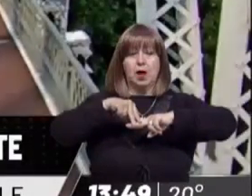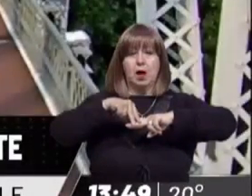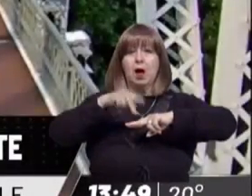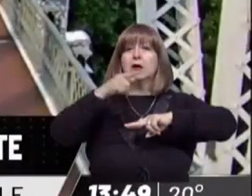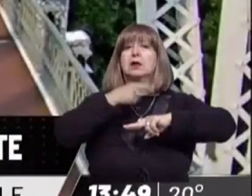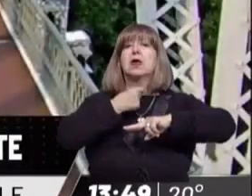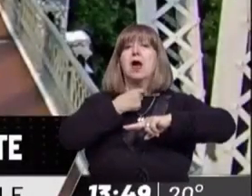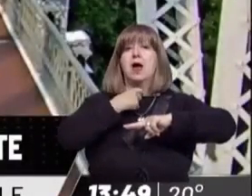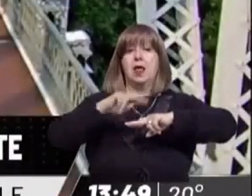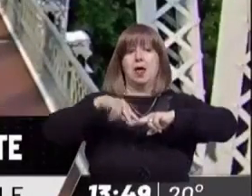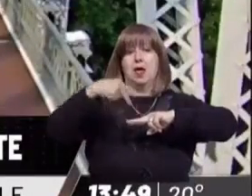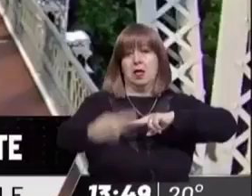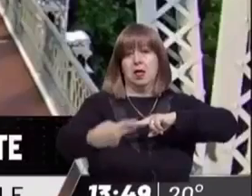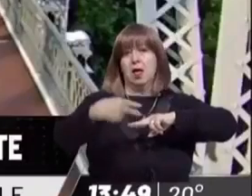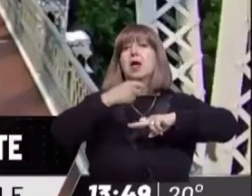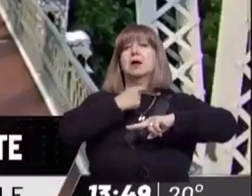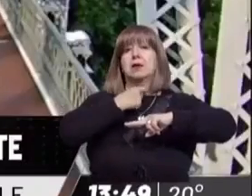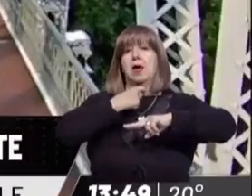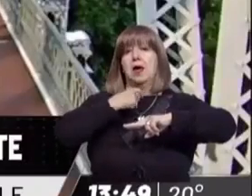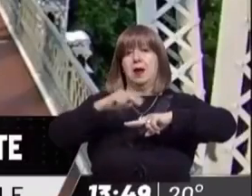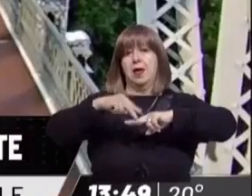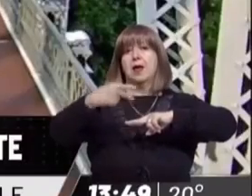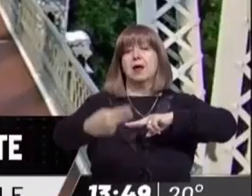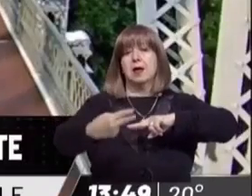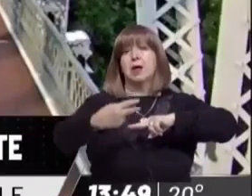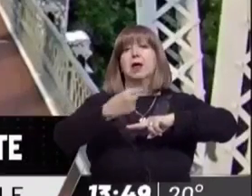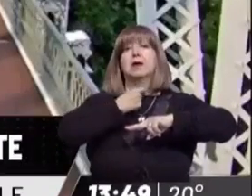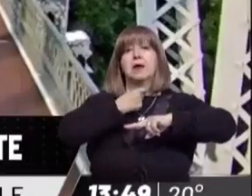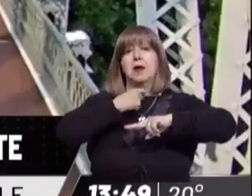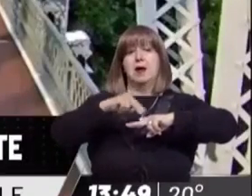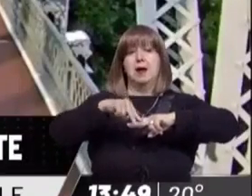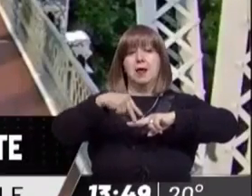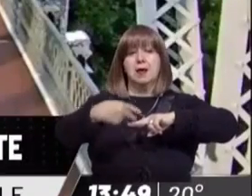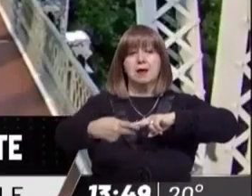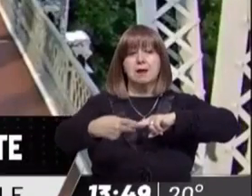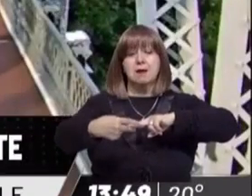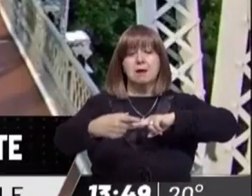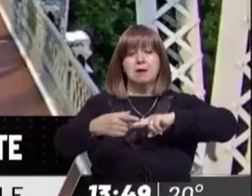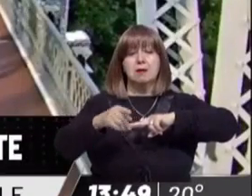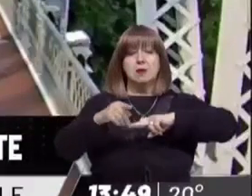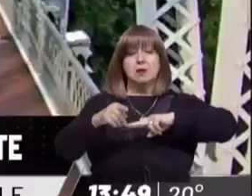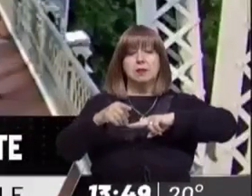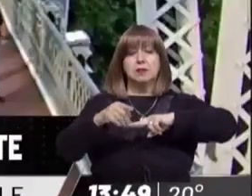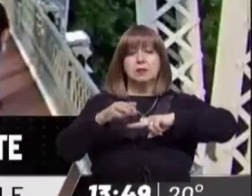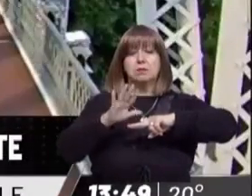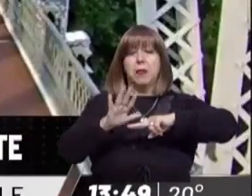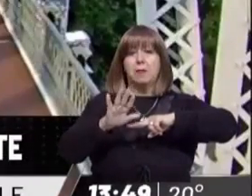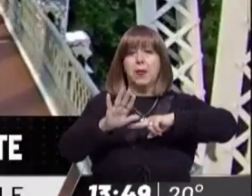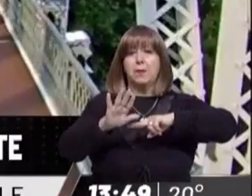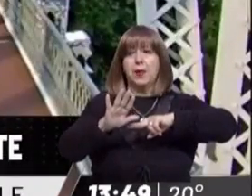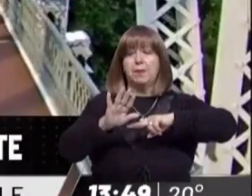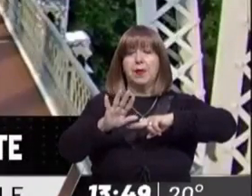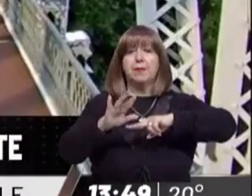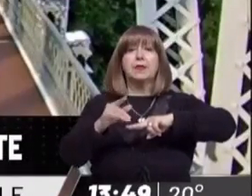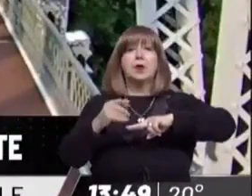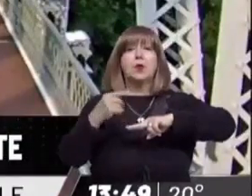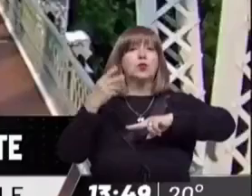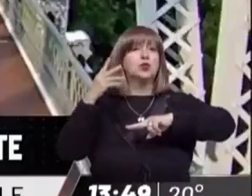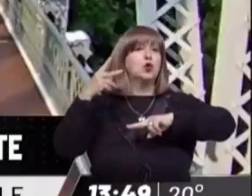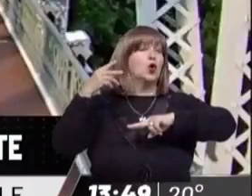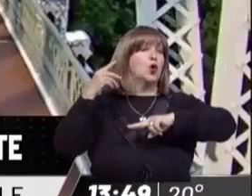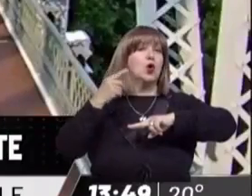de saltar del puente eso es lo que nos estaba relatando Adrián y mientras lo recuperamos por supuesto nosotros seguimos un poco con el